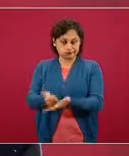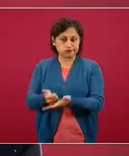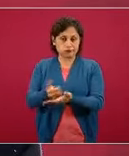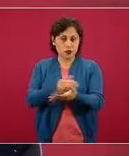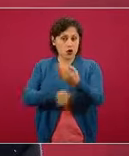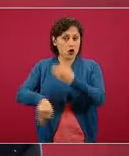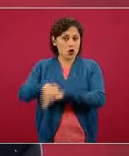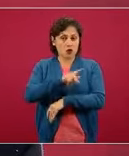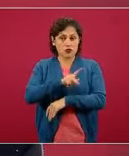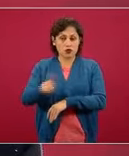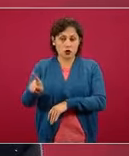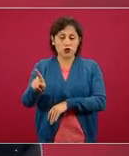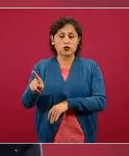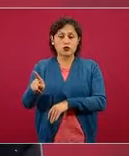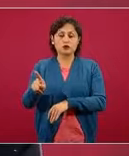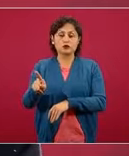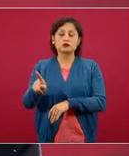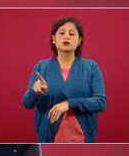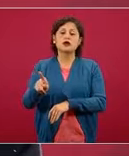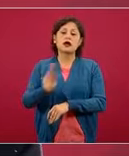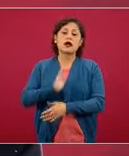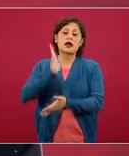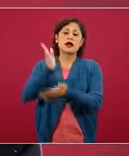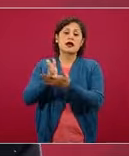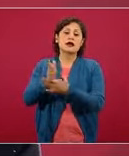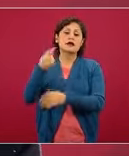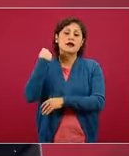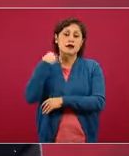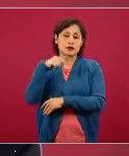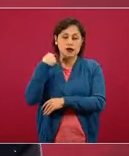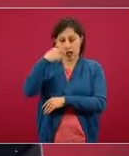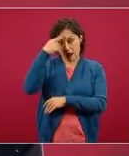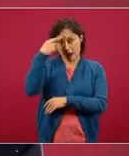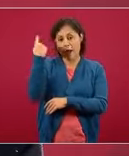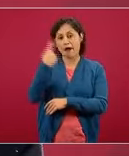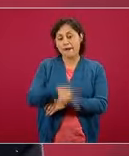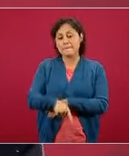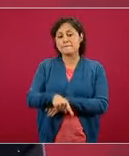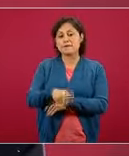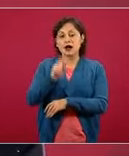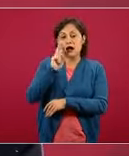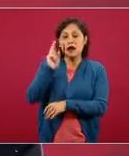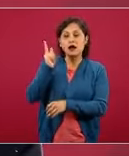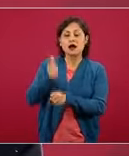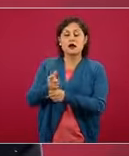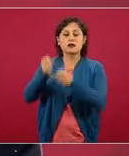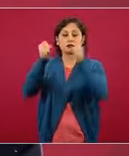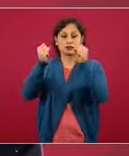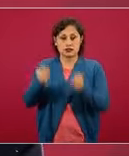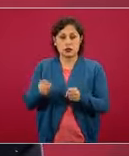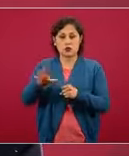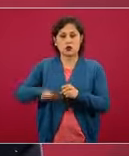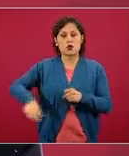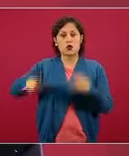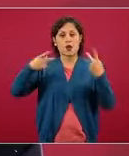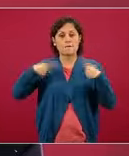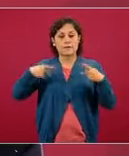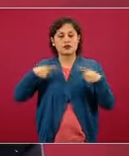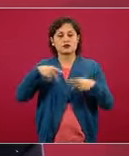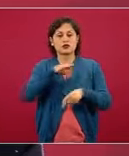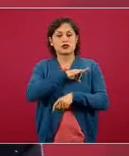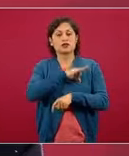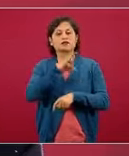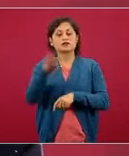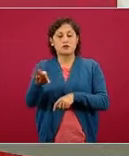ahorita desplegados en el Estado llevando a cabo este proceso que asegure que la población tenga acceso permanente a